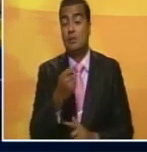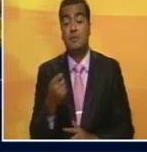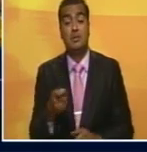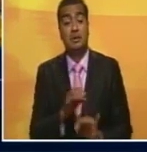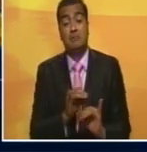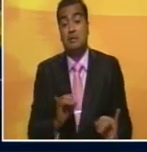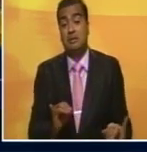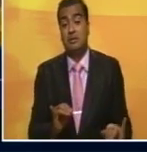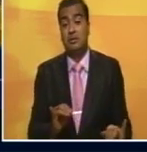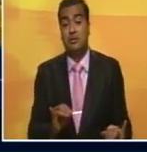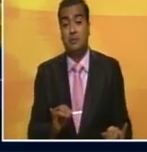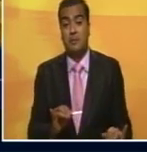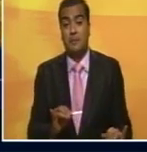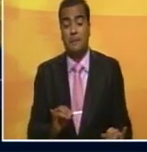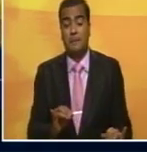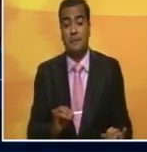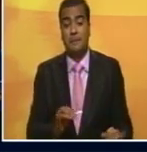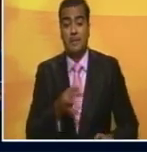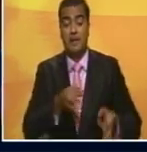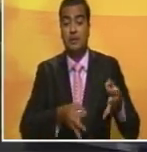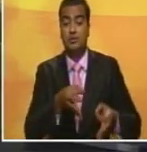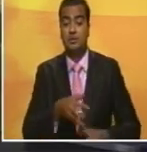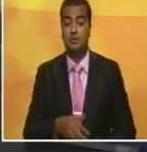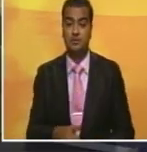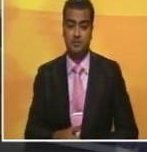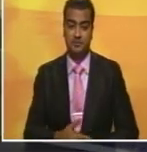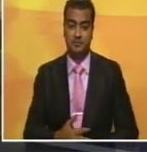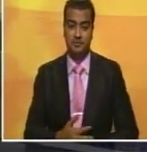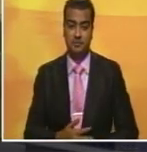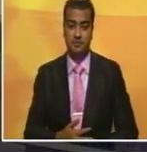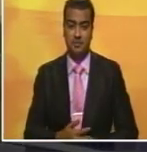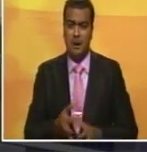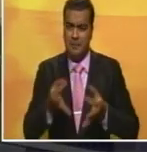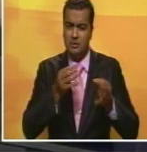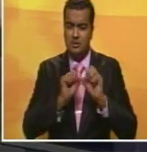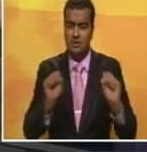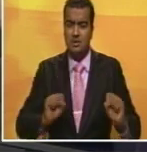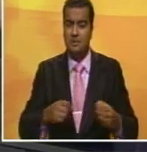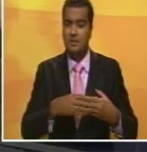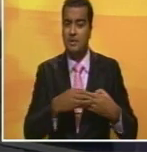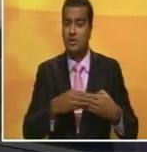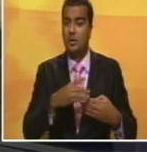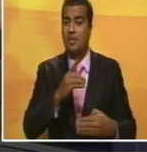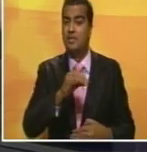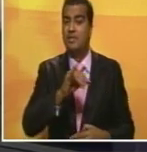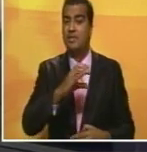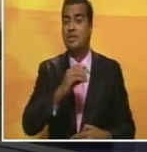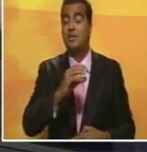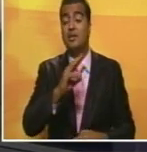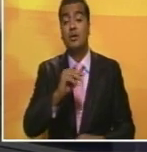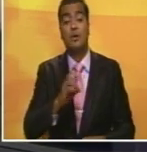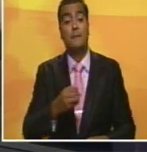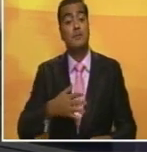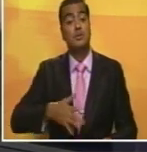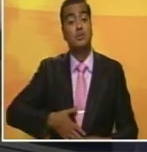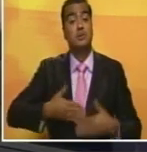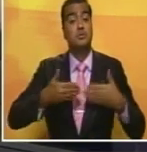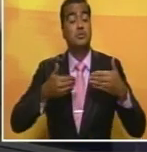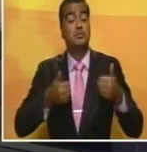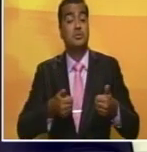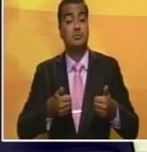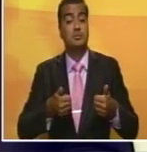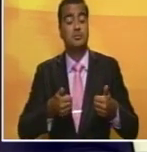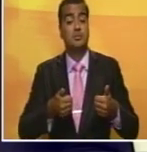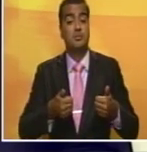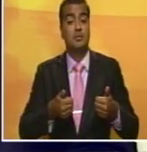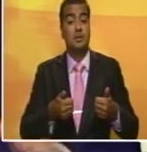terminan siendo el canal de ajuste. Expresó que el sistema de divisas de DICOM podría ser parte de una solución a la